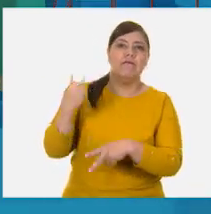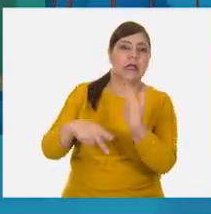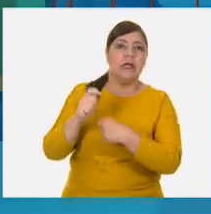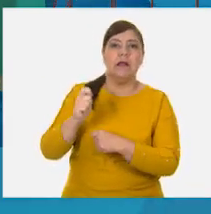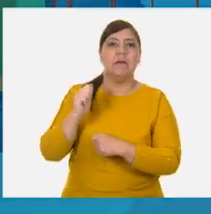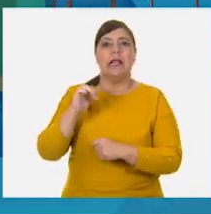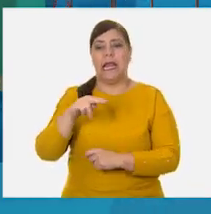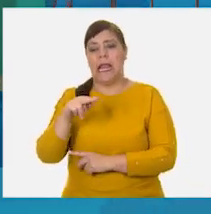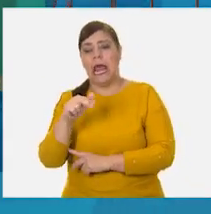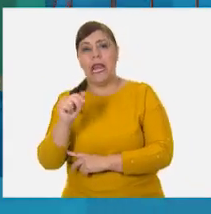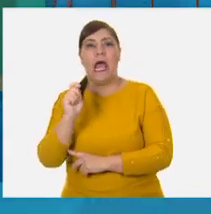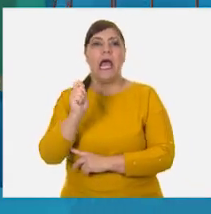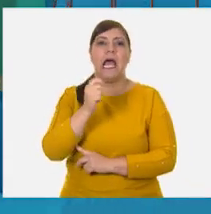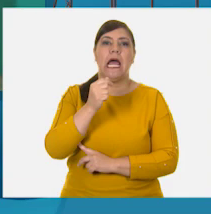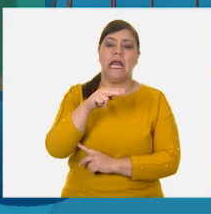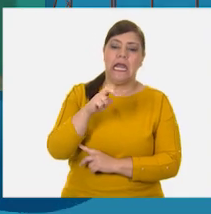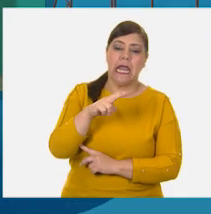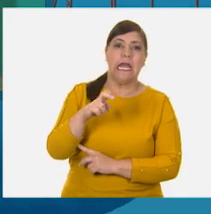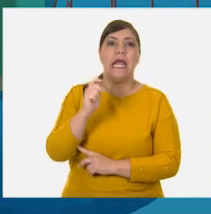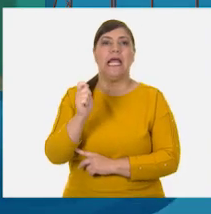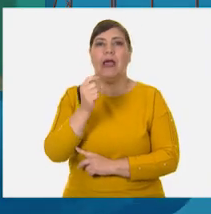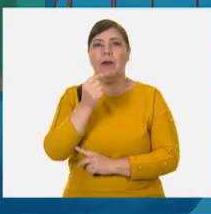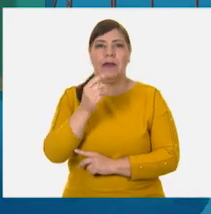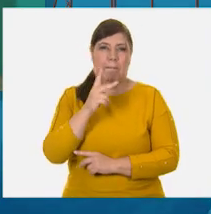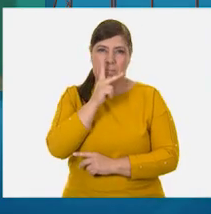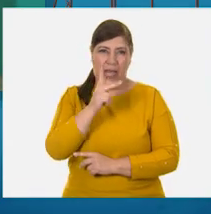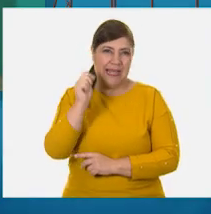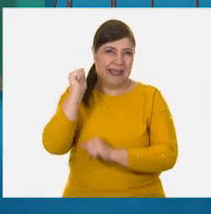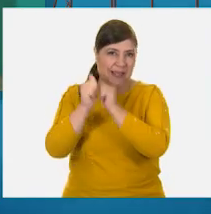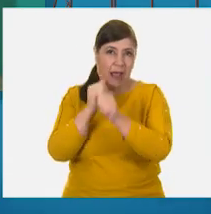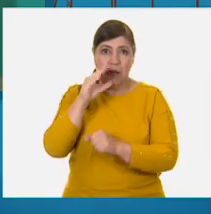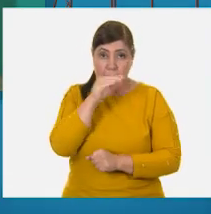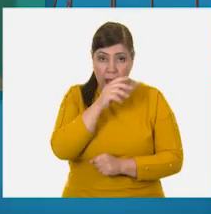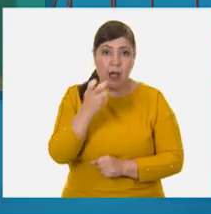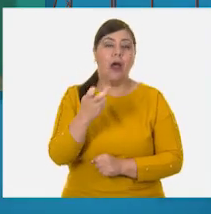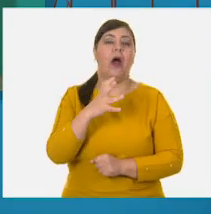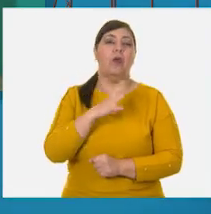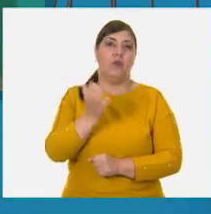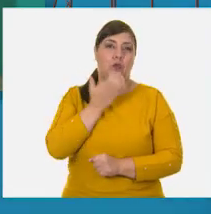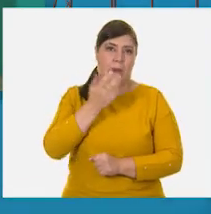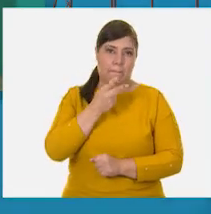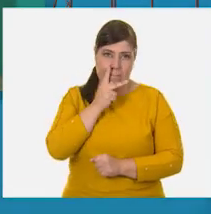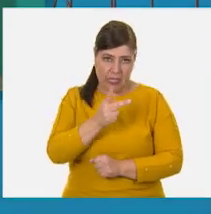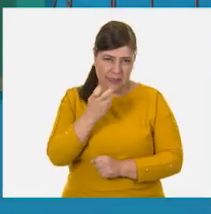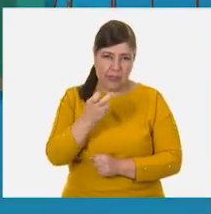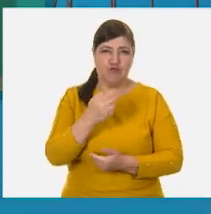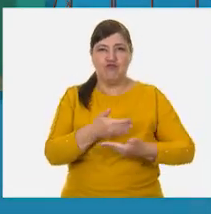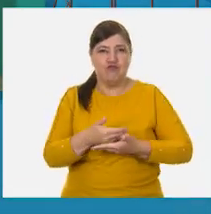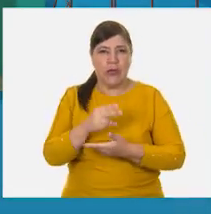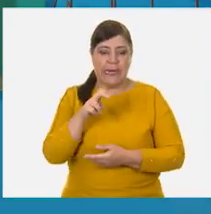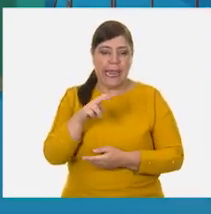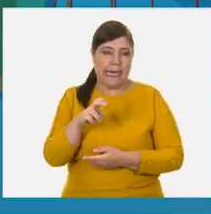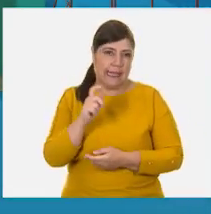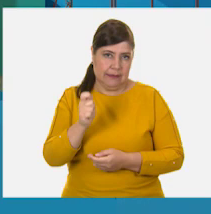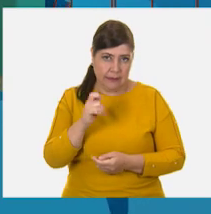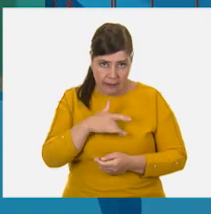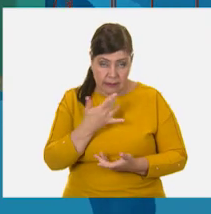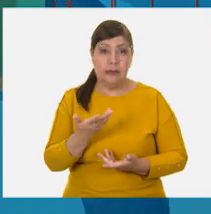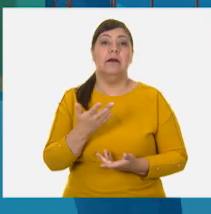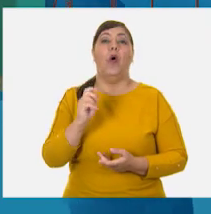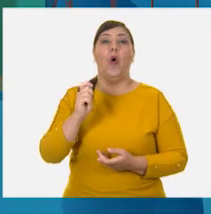palabra nana, la palabra nene, que usamos en nuestro español cotidiano. ¿Qué decir también de nuestros